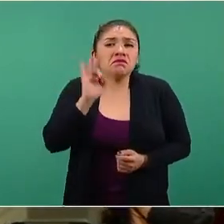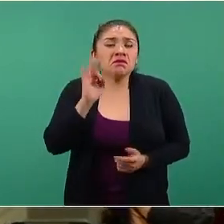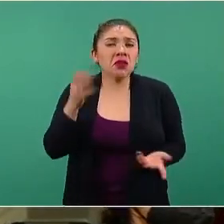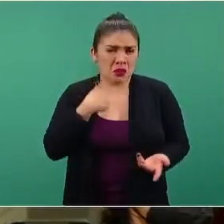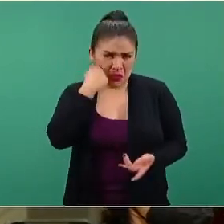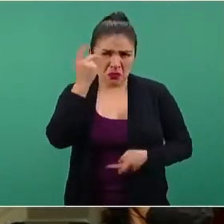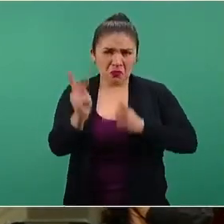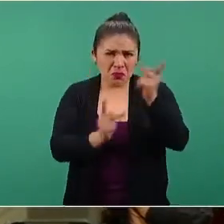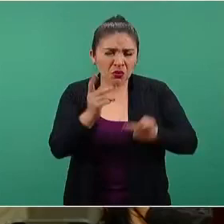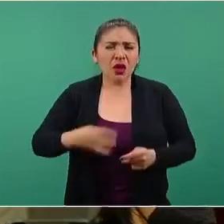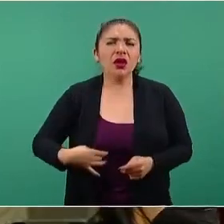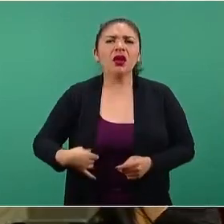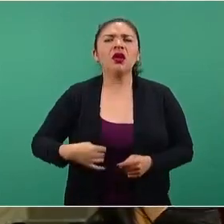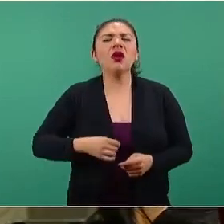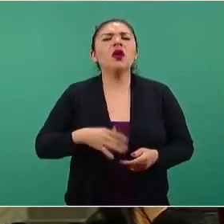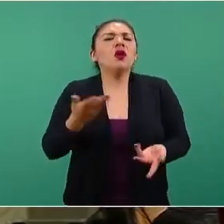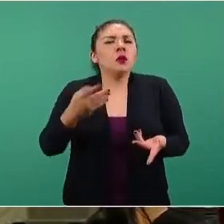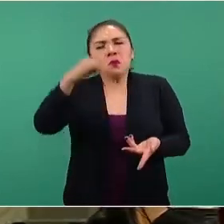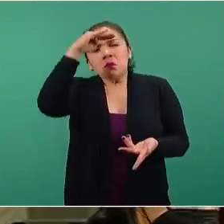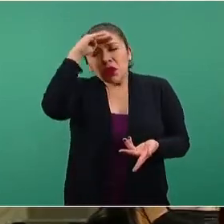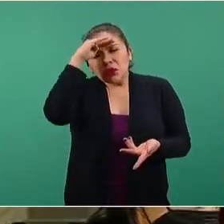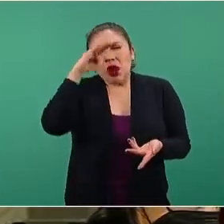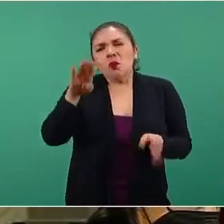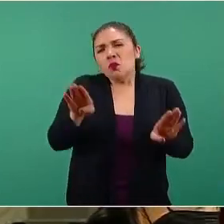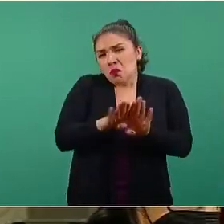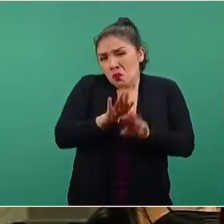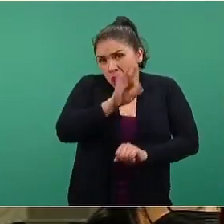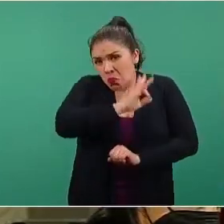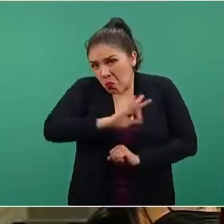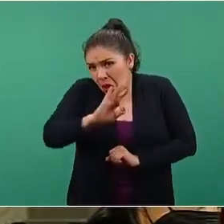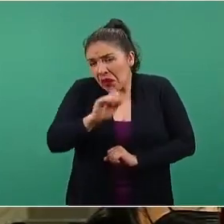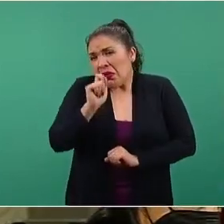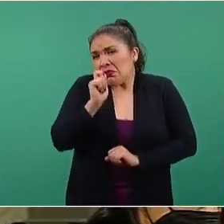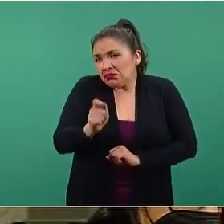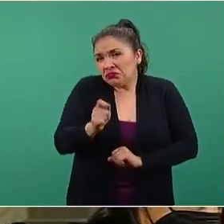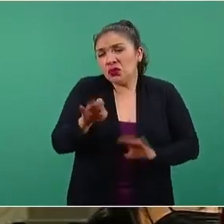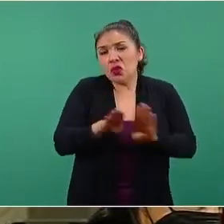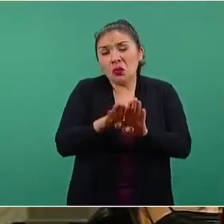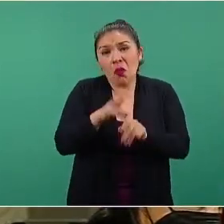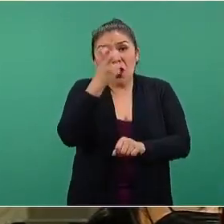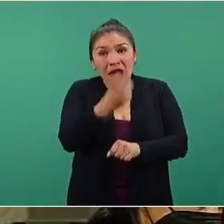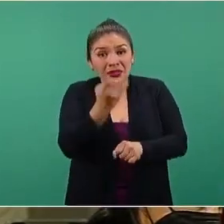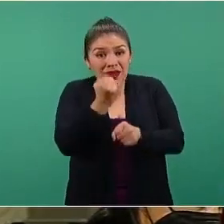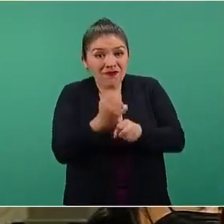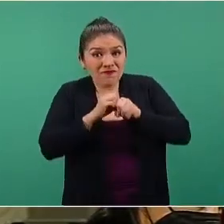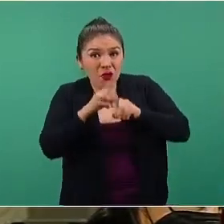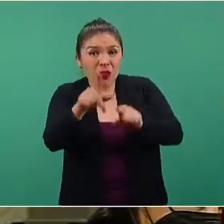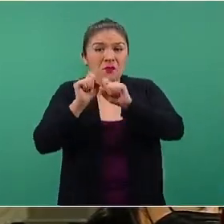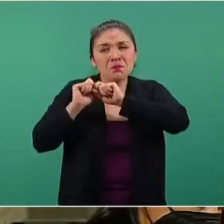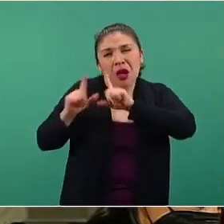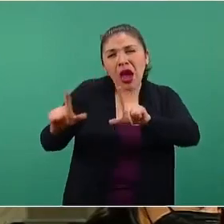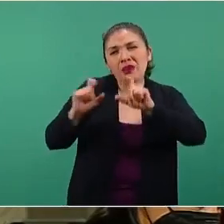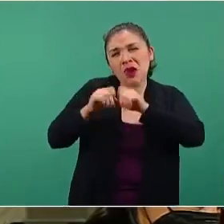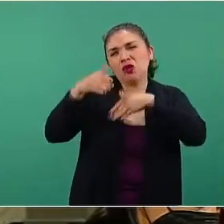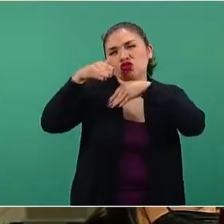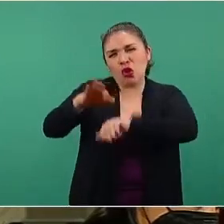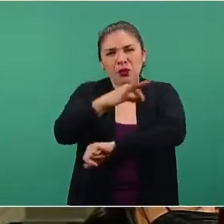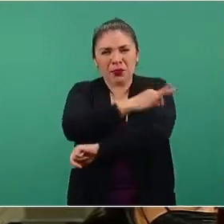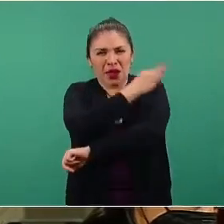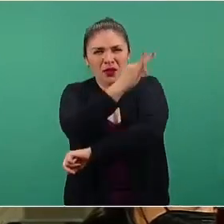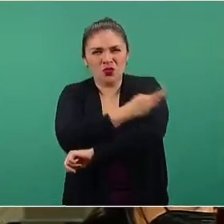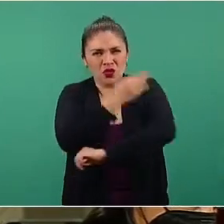quisiera preguntarle qué posibilidades habría de que la información que nos presentan de la